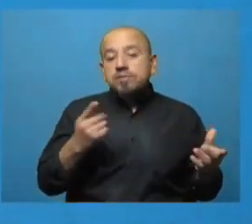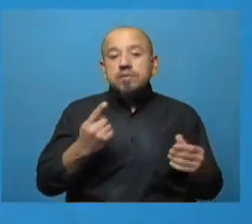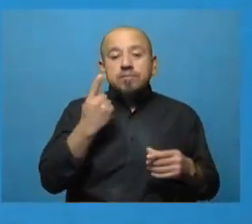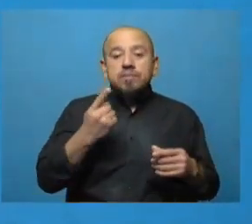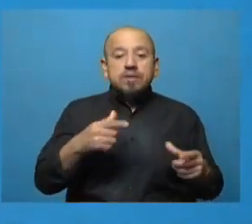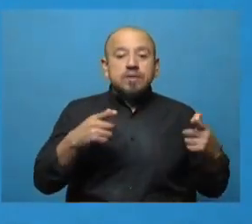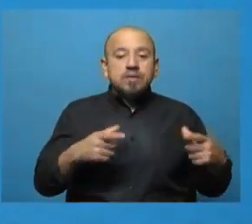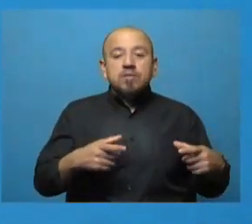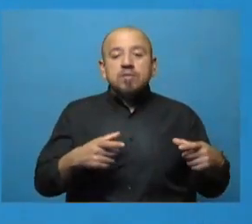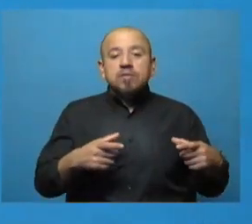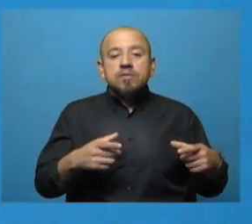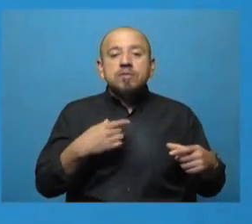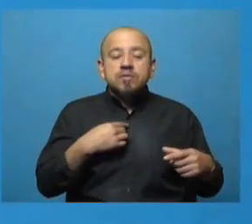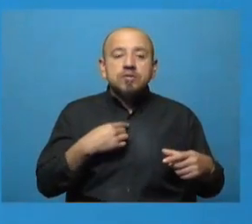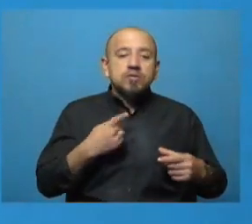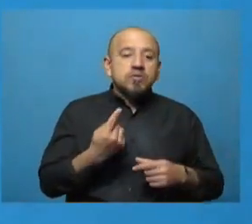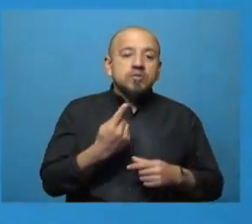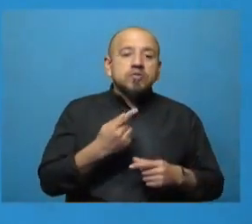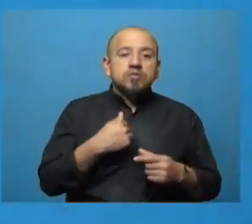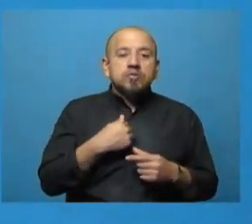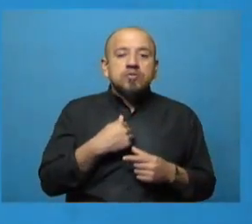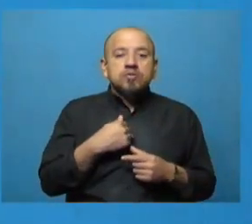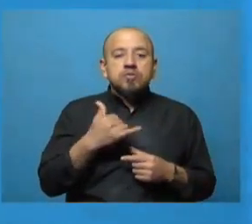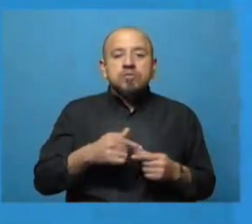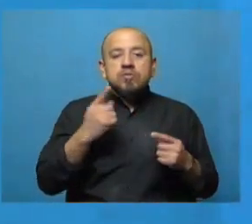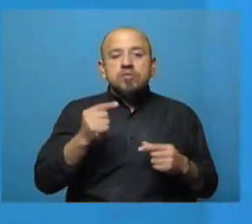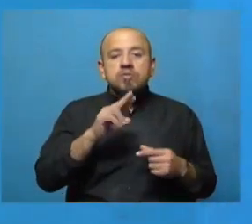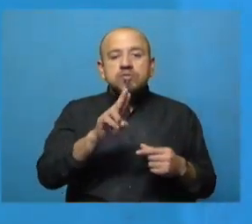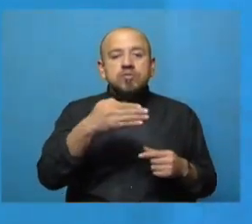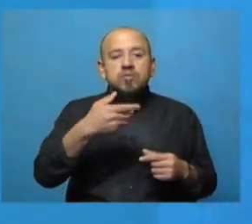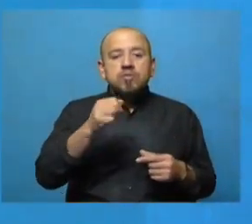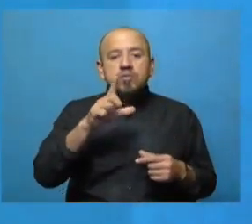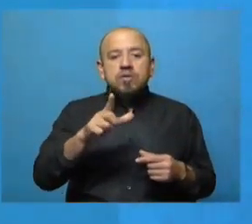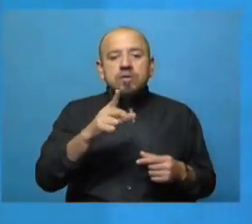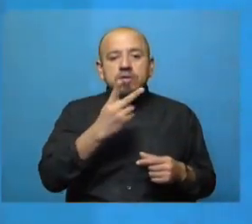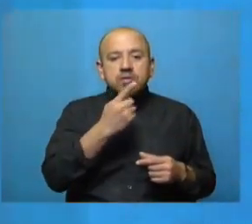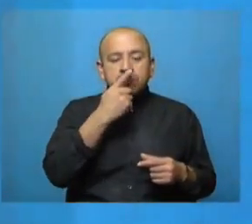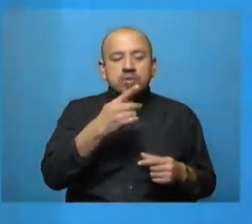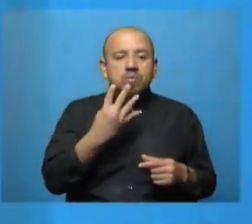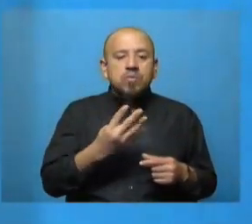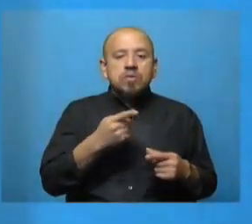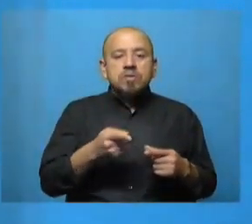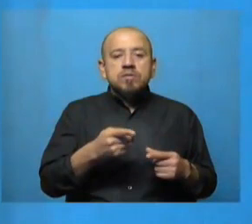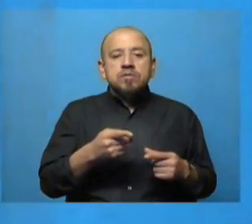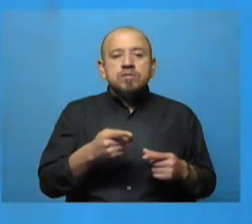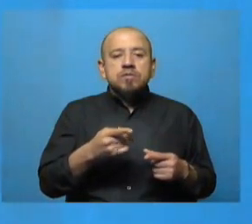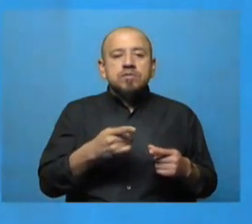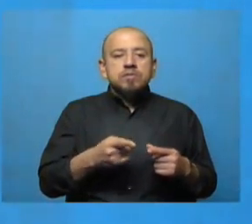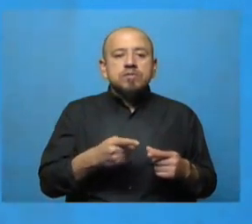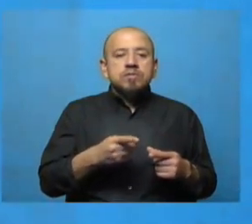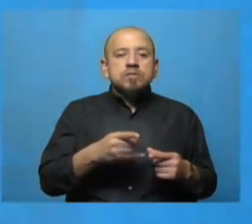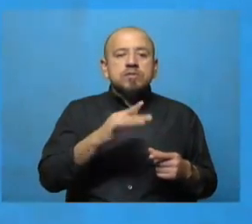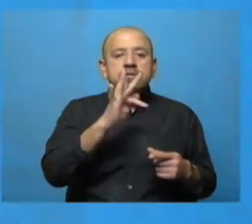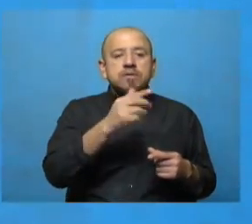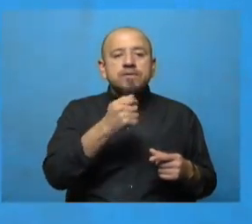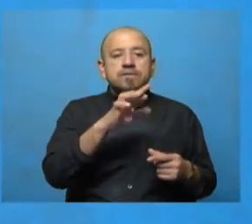el primer disco que es solista Por decirlo de alguna manera teníamos uno con igual que lo hicimos en el 2004 que se llamó este el fin del